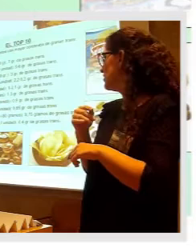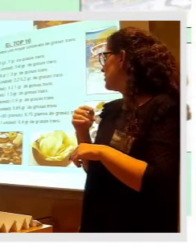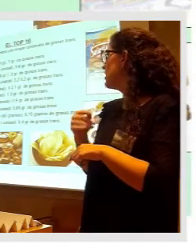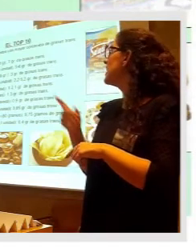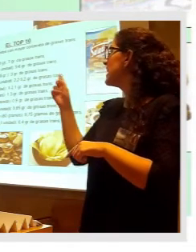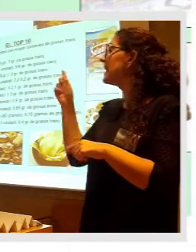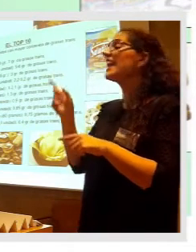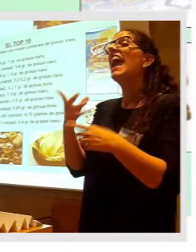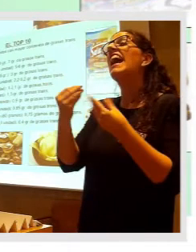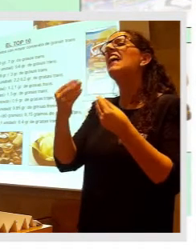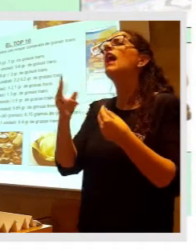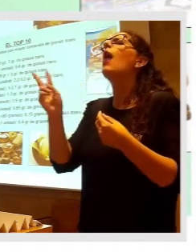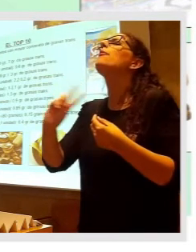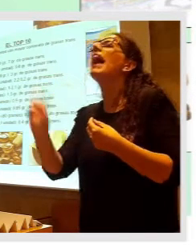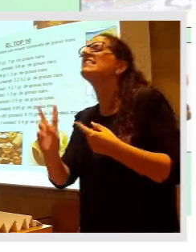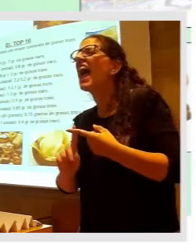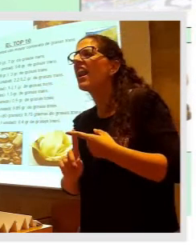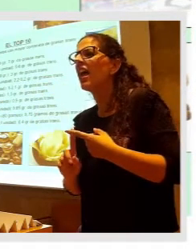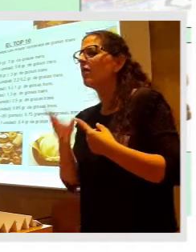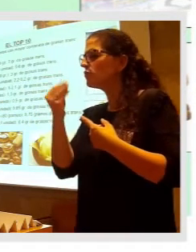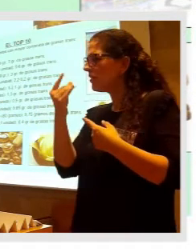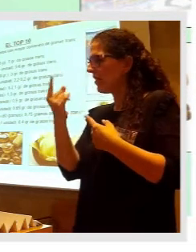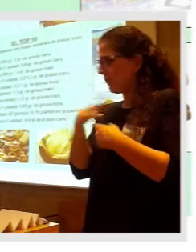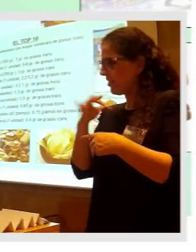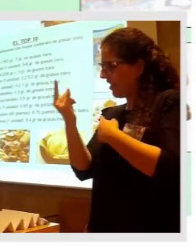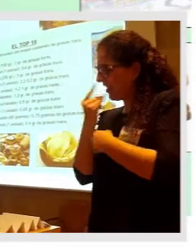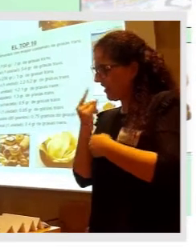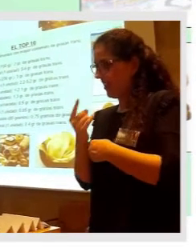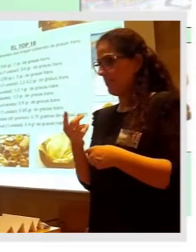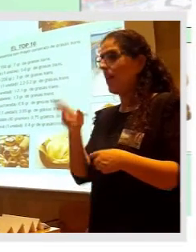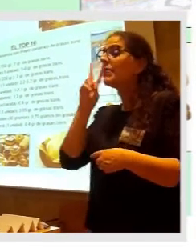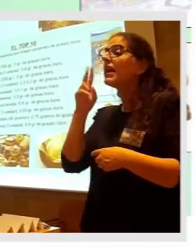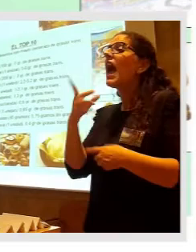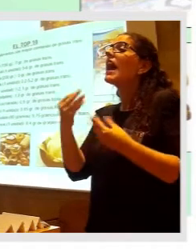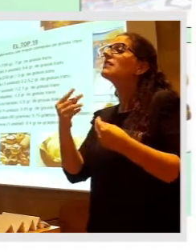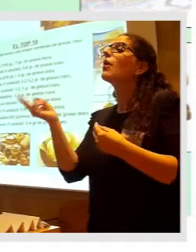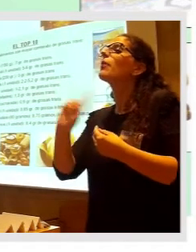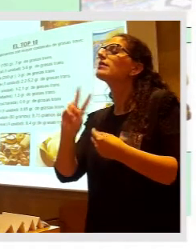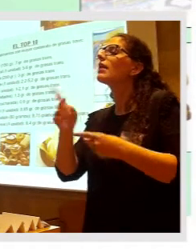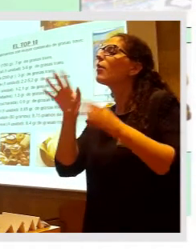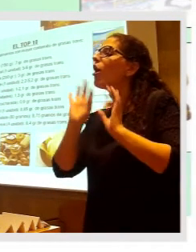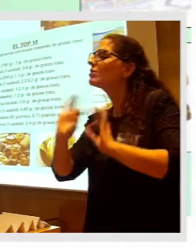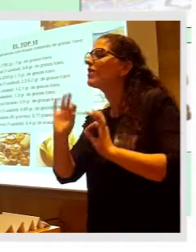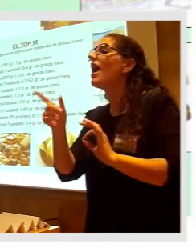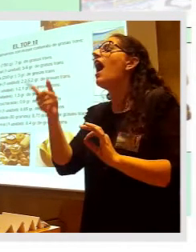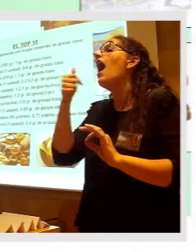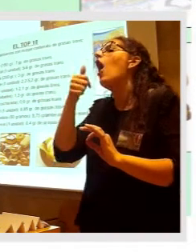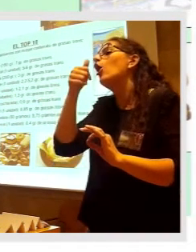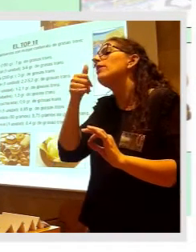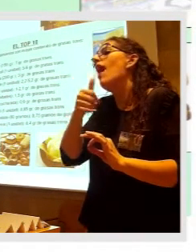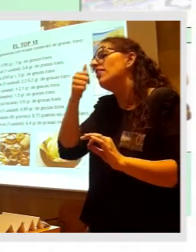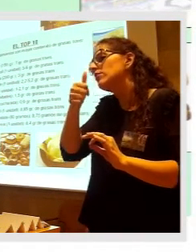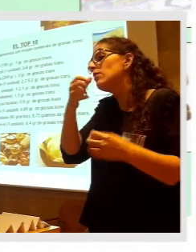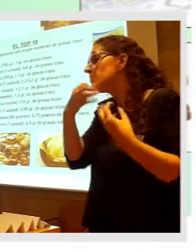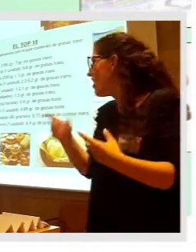que contienen. Y probablemente, seguro, no será ni de oliva, ni en su defecto de girasol, maíz, o sea, grasas